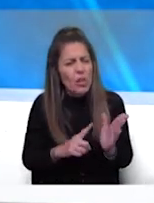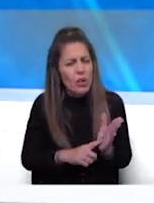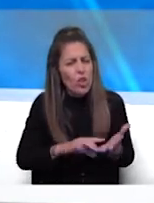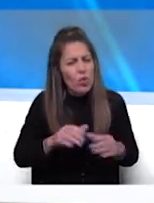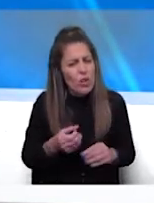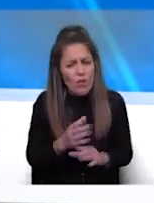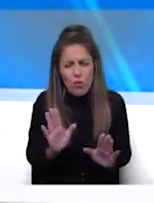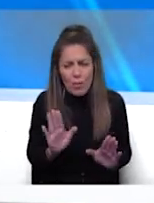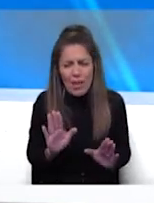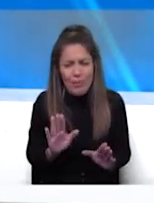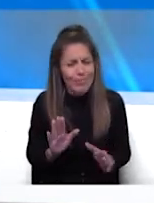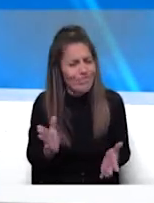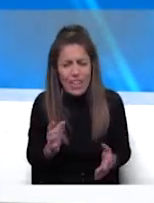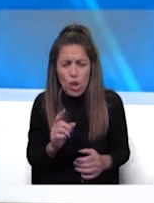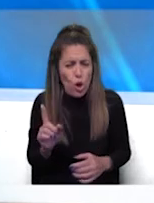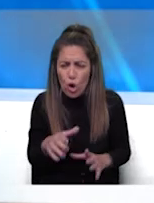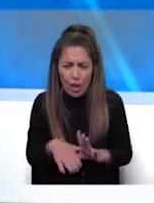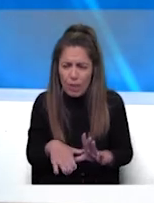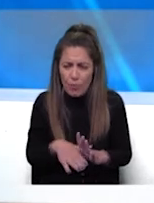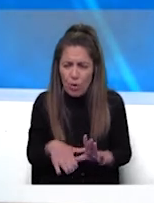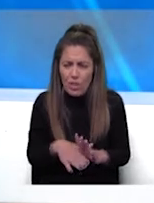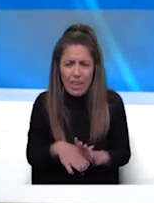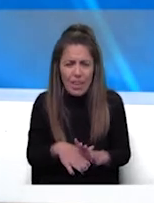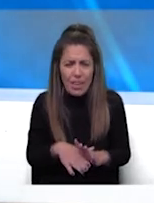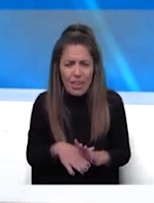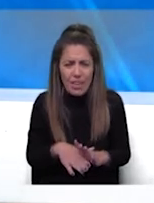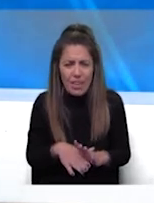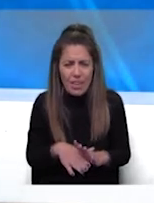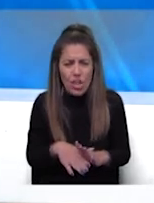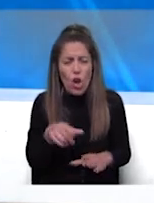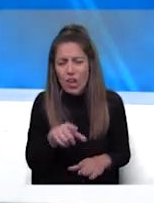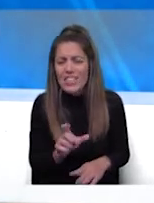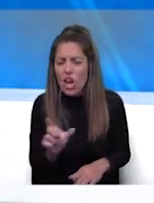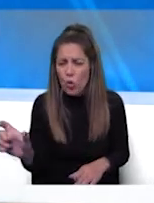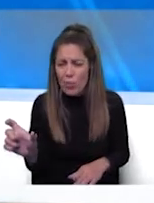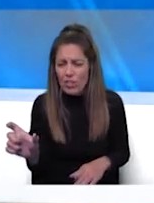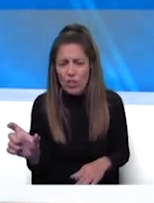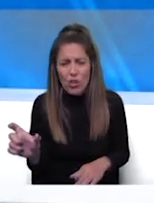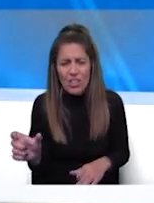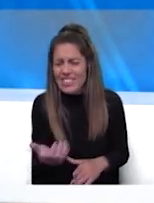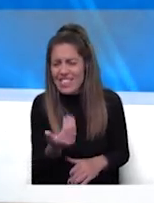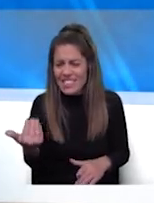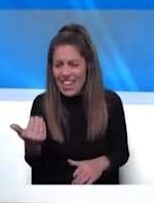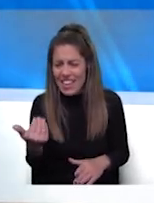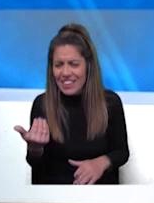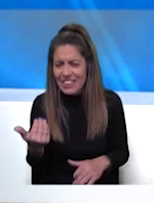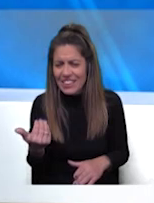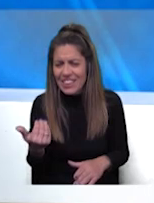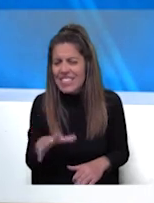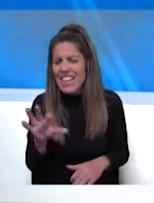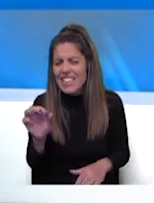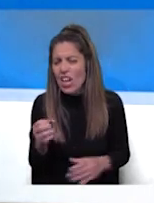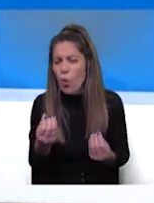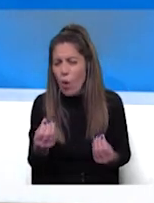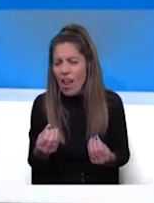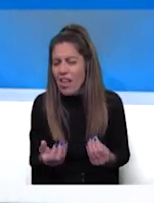mí absolutamente forzada e inaceptable? Y con ese argumento se sacan del cajón, se eligen cuáles